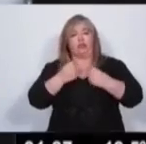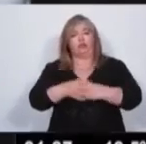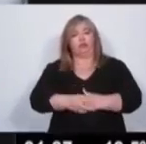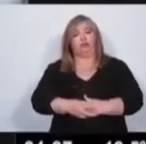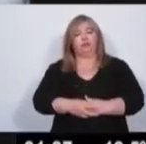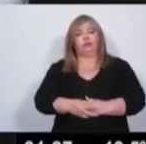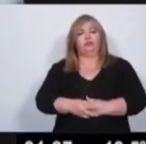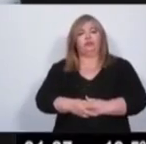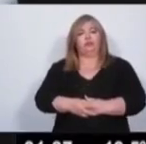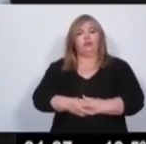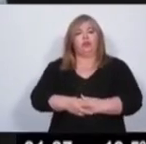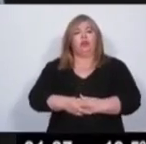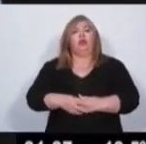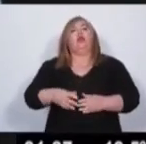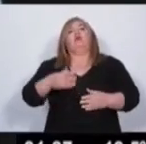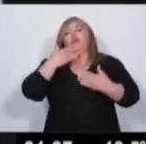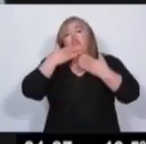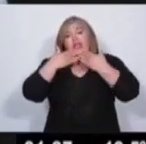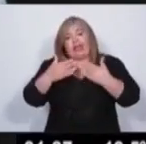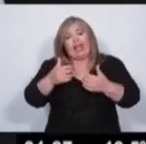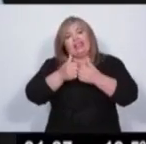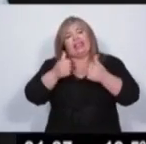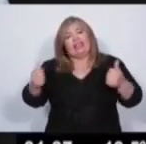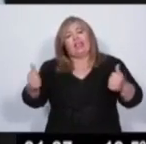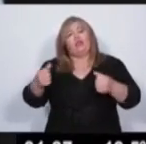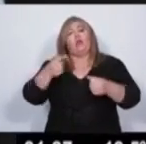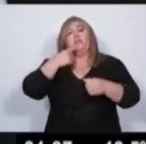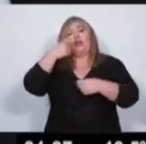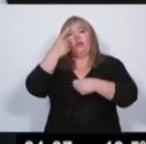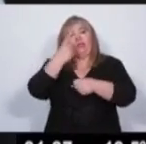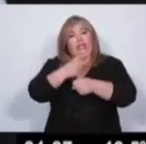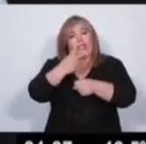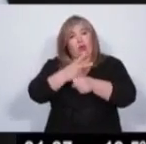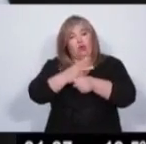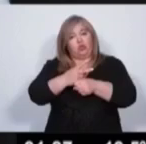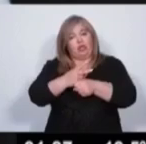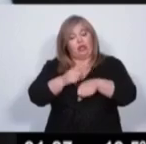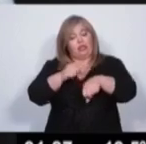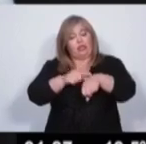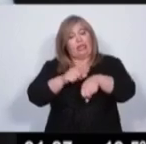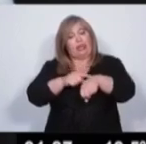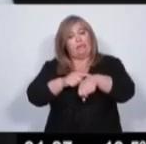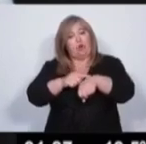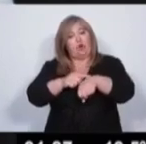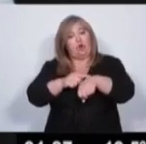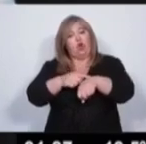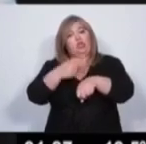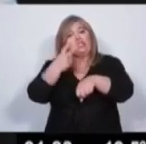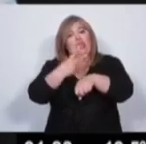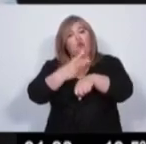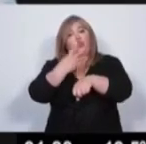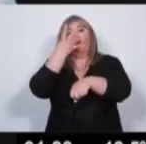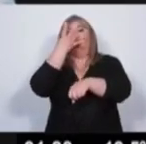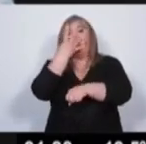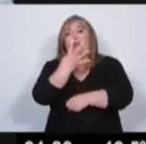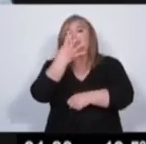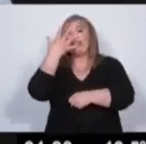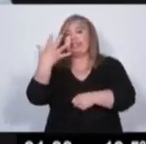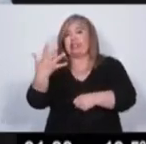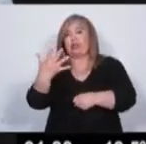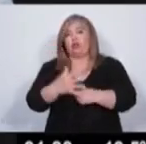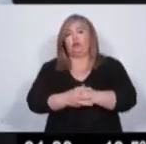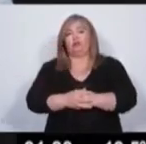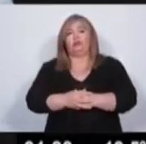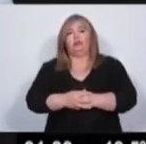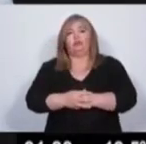ha llegado el momento de formular la segunda pregunta Le recordamos que tienen 45 segundos también para responderlas en este